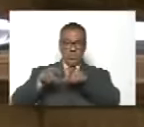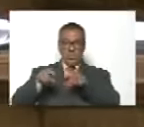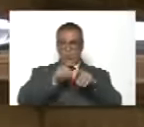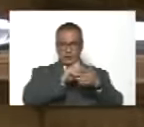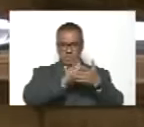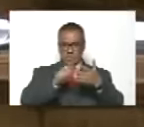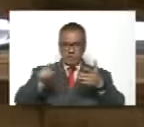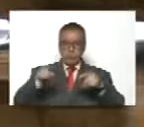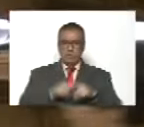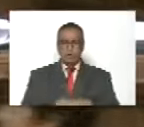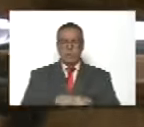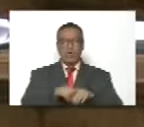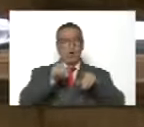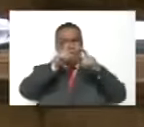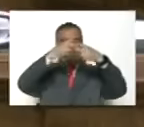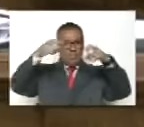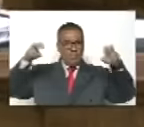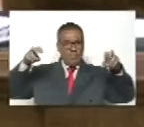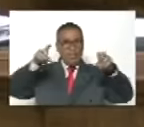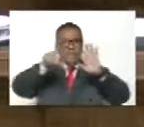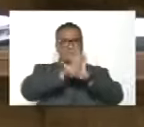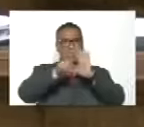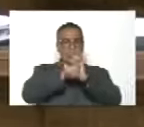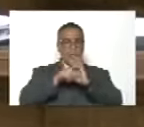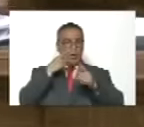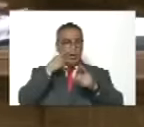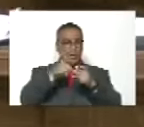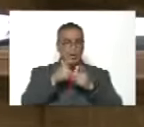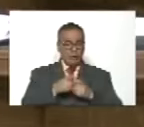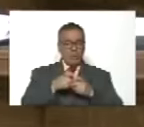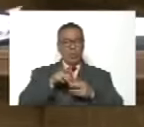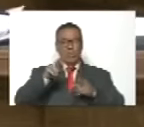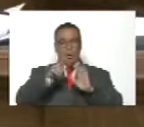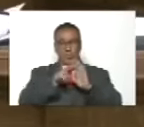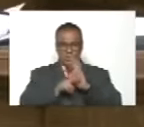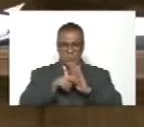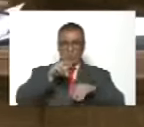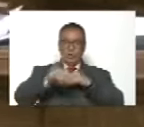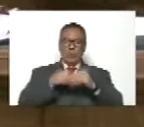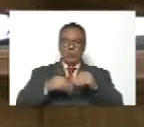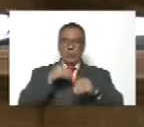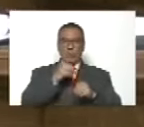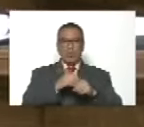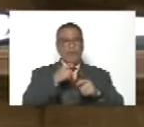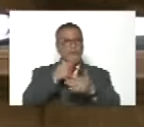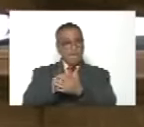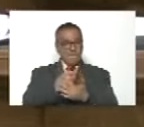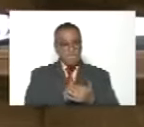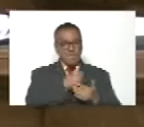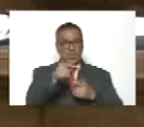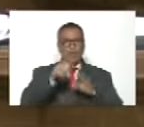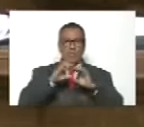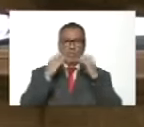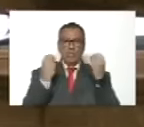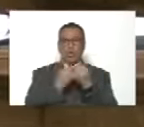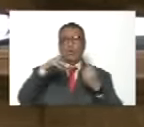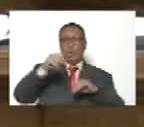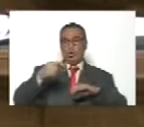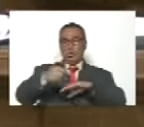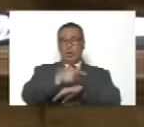en los siguientes términos. Título, Ley de Fiscalización, Regularización, Actuación y Financiamiento de las Organizaciones